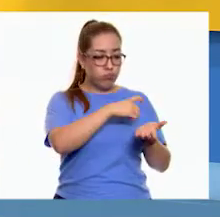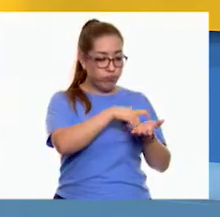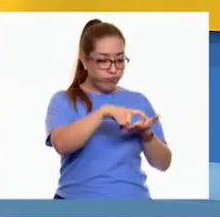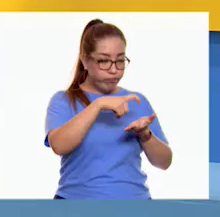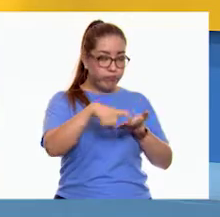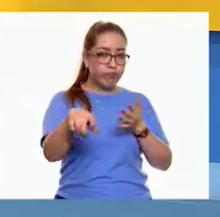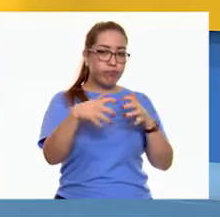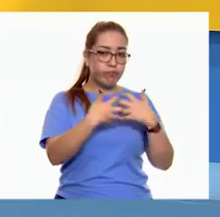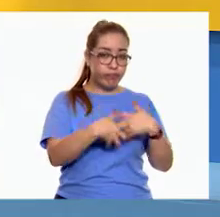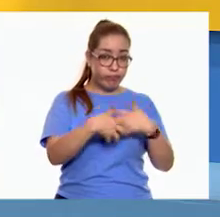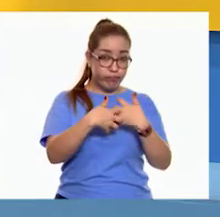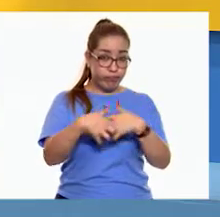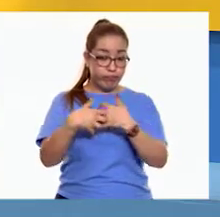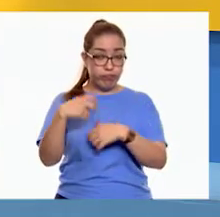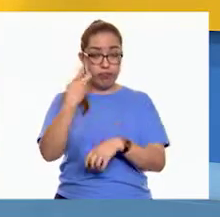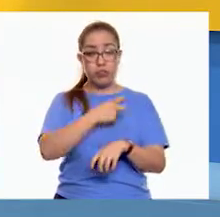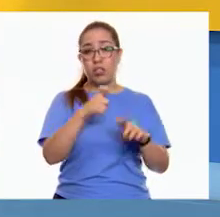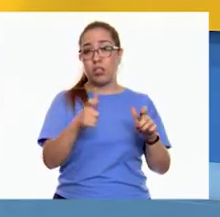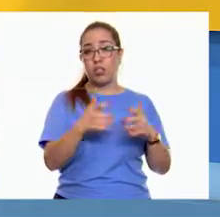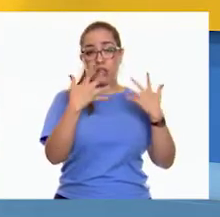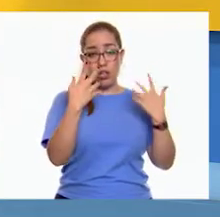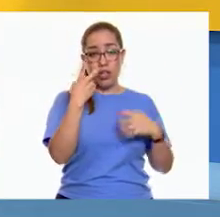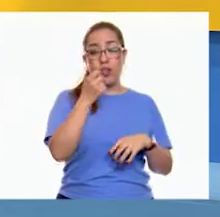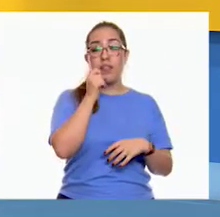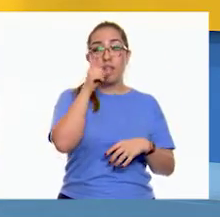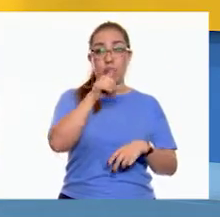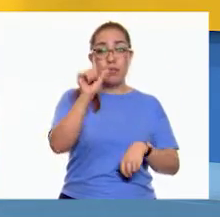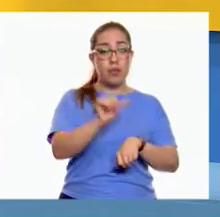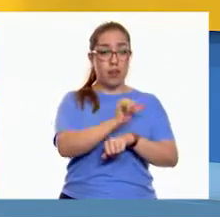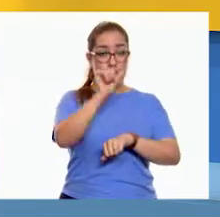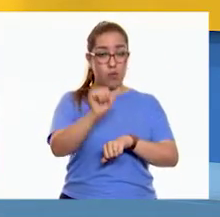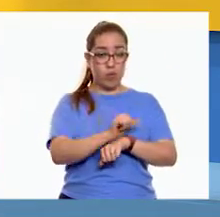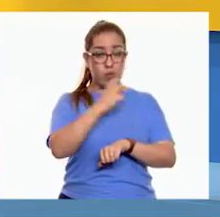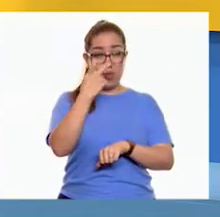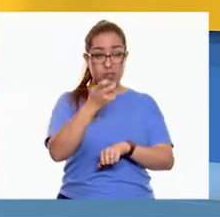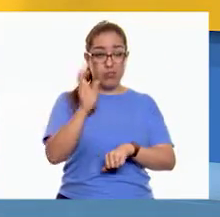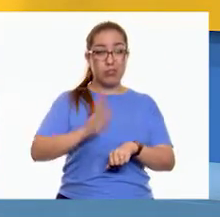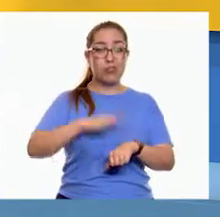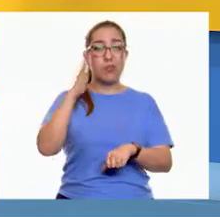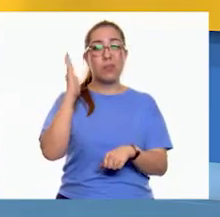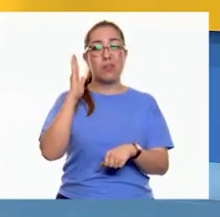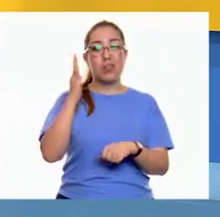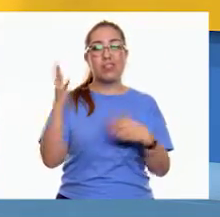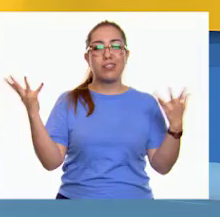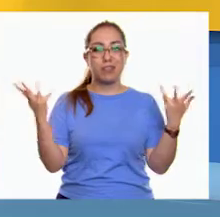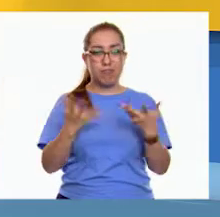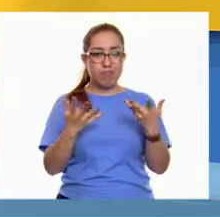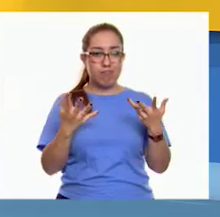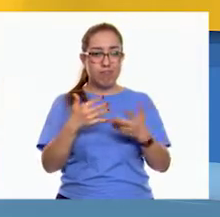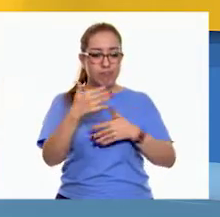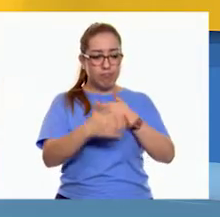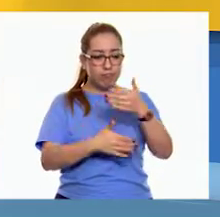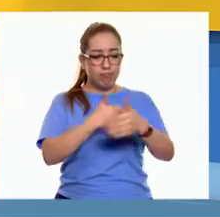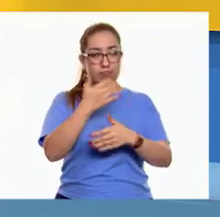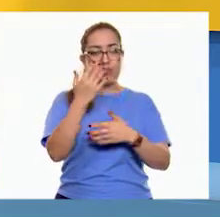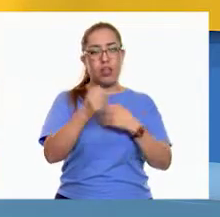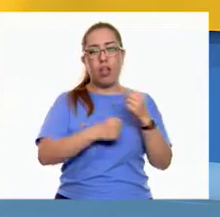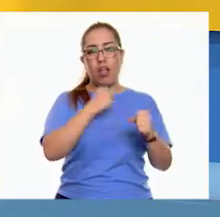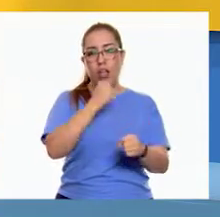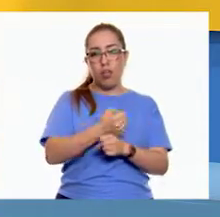también automóviles, cuyo uso, por cierto, se empezó a extender y popularizar justamente durante los años 60 y